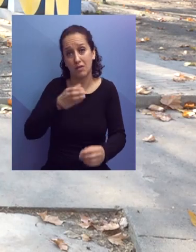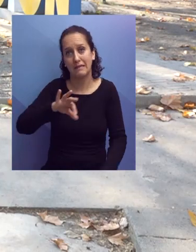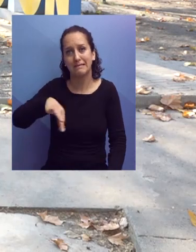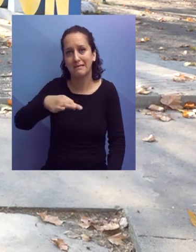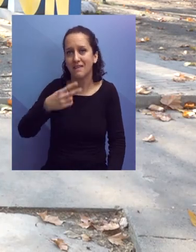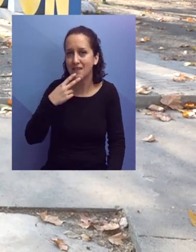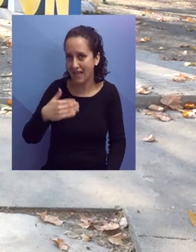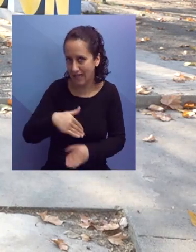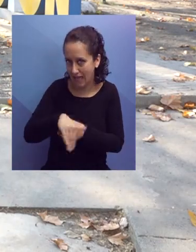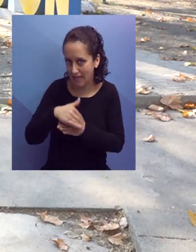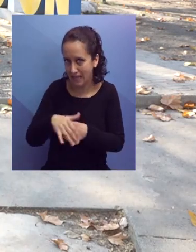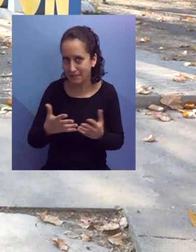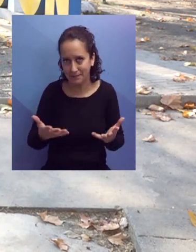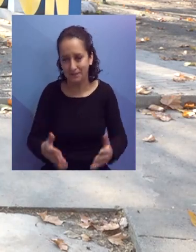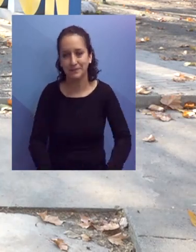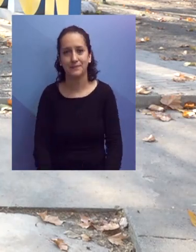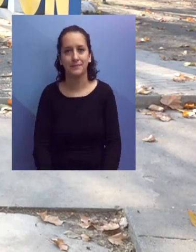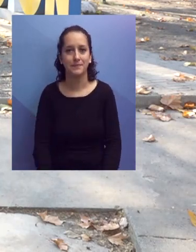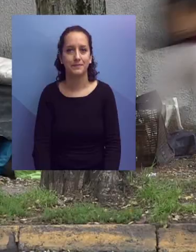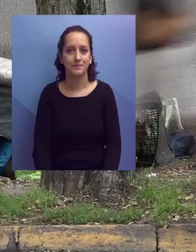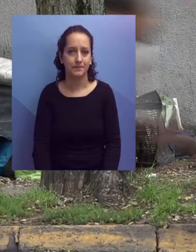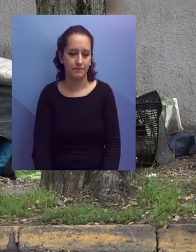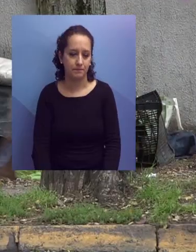y soluciones definitivas.